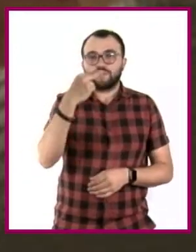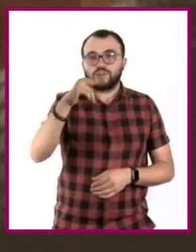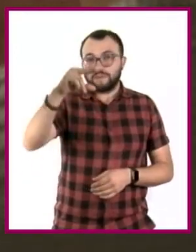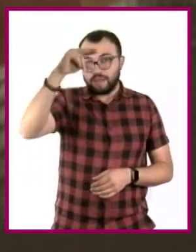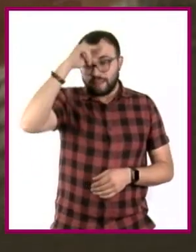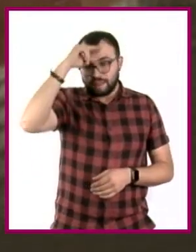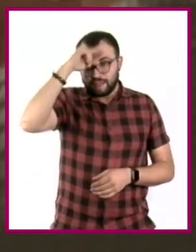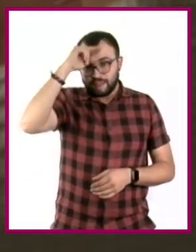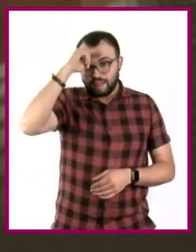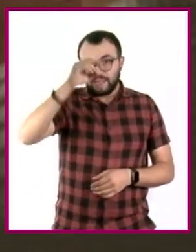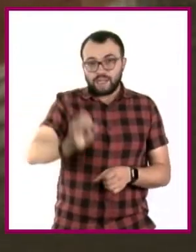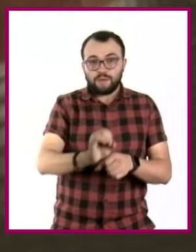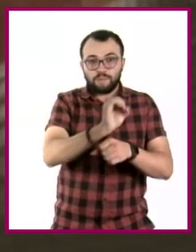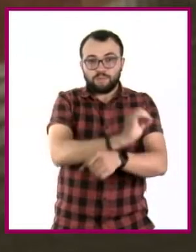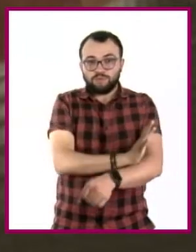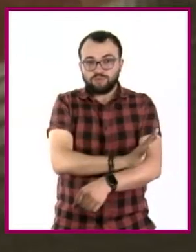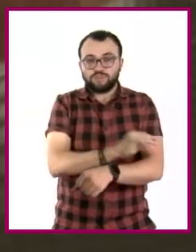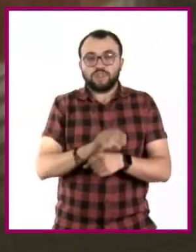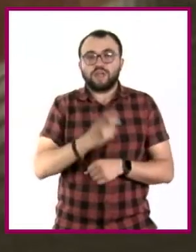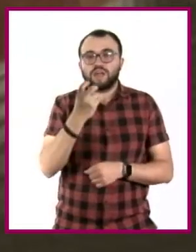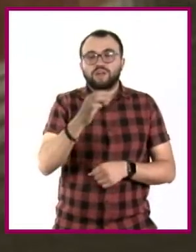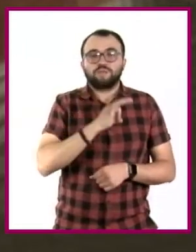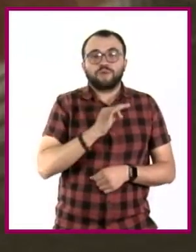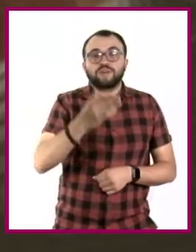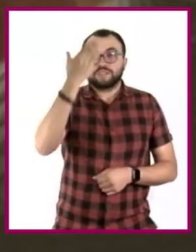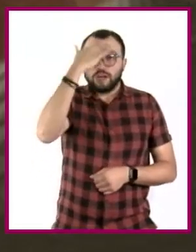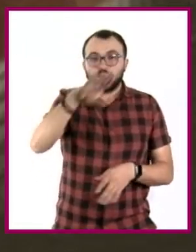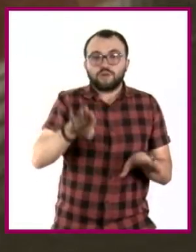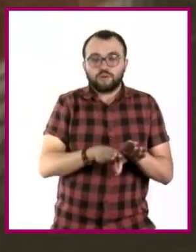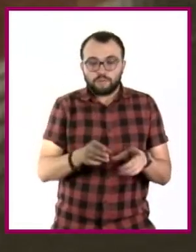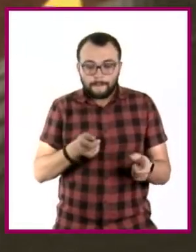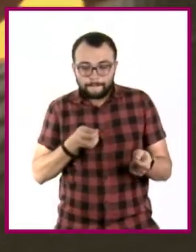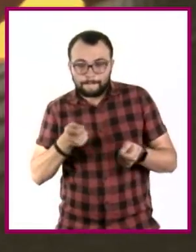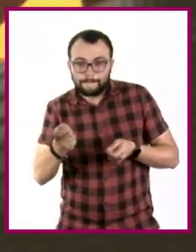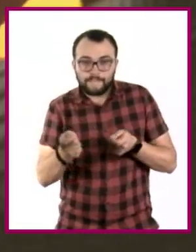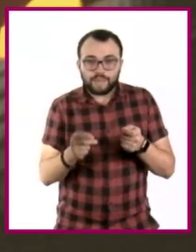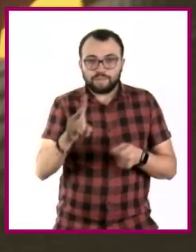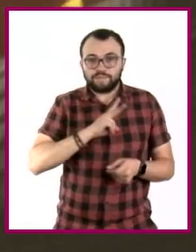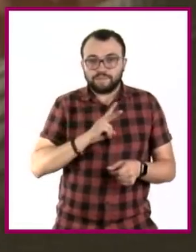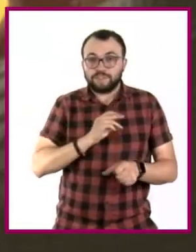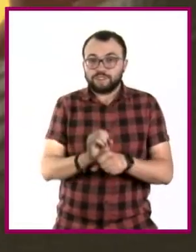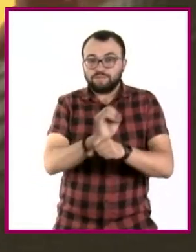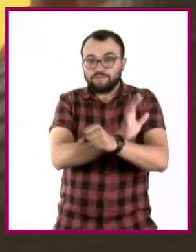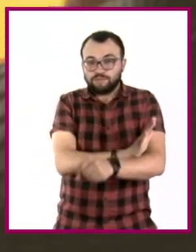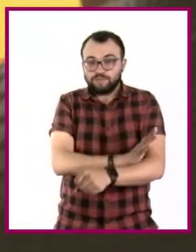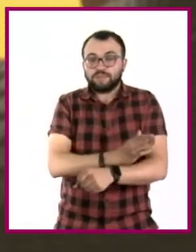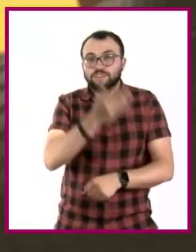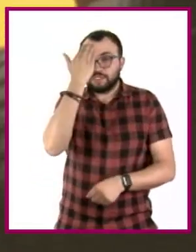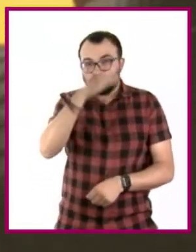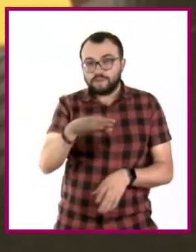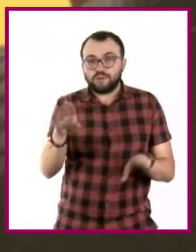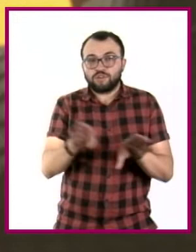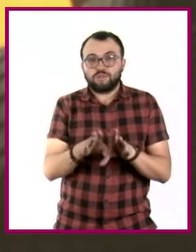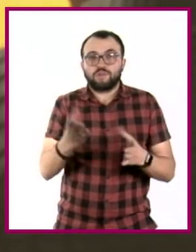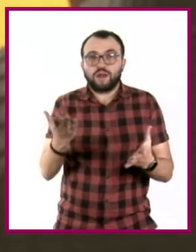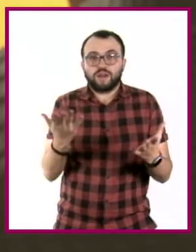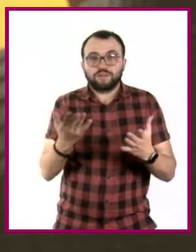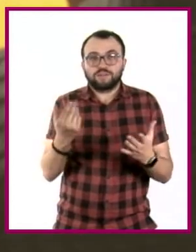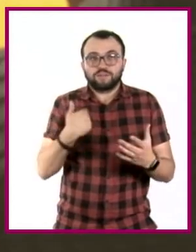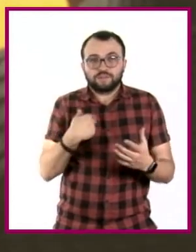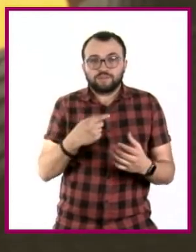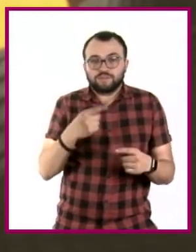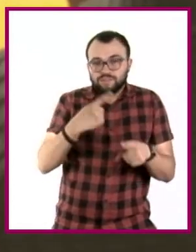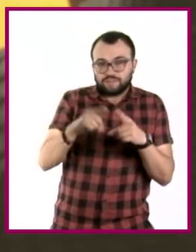emocional y es la capacidad de saber manejar nuestras emociones y saber cómo reaccionamos ante